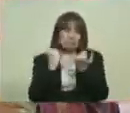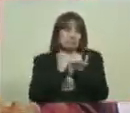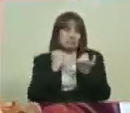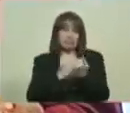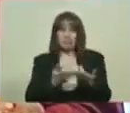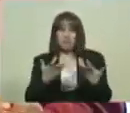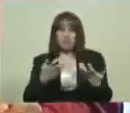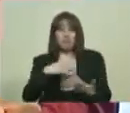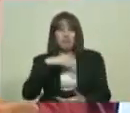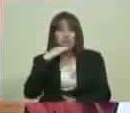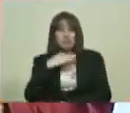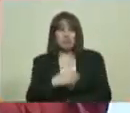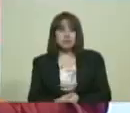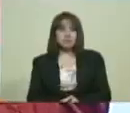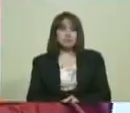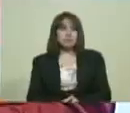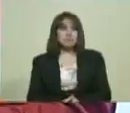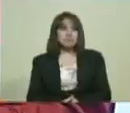periodista y observador,